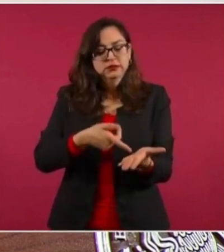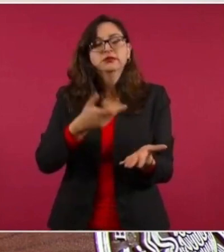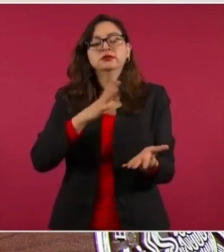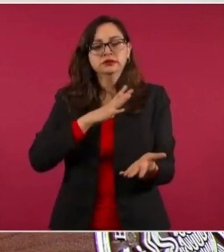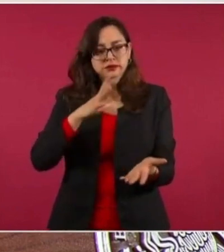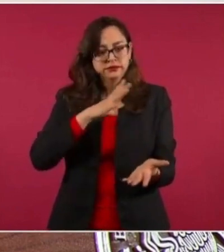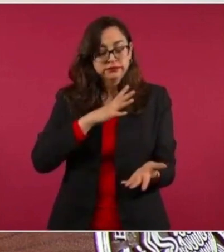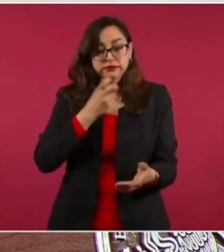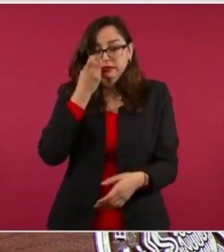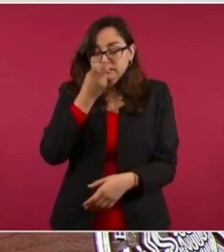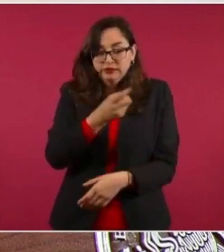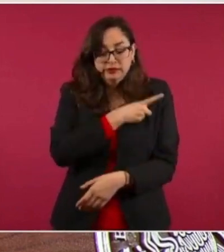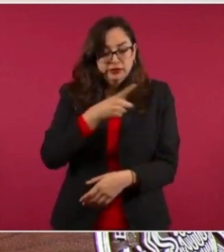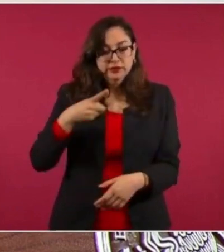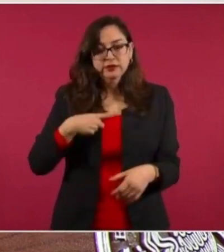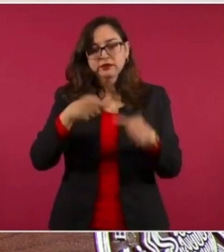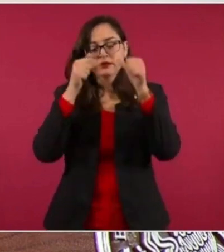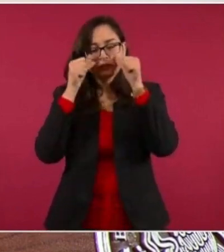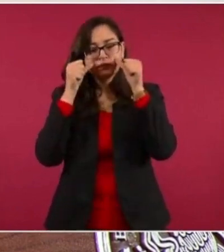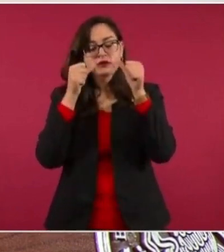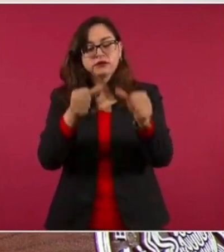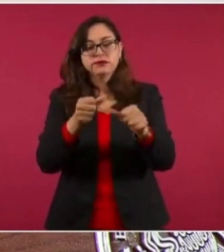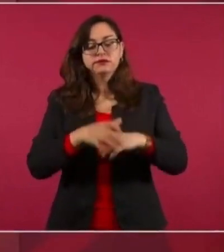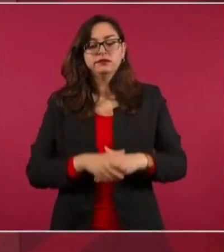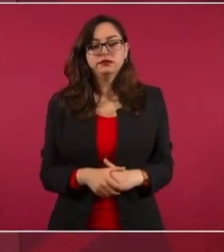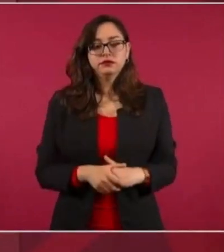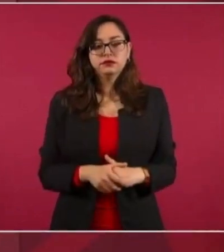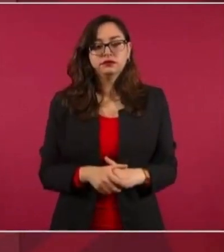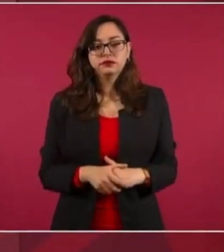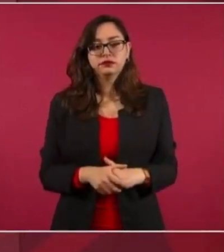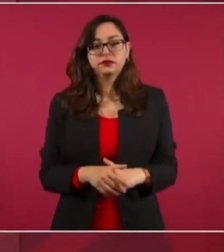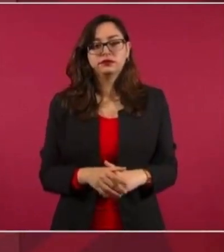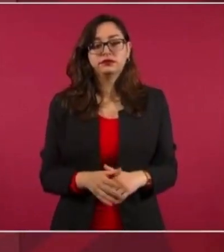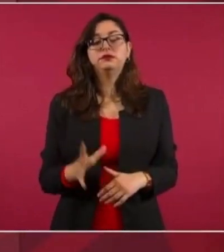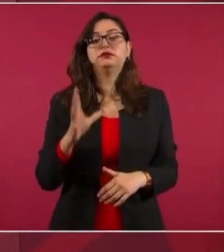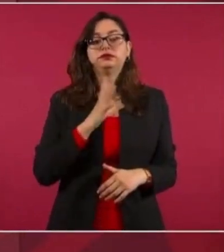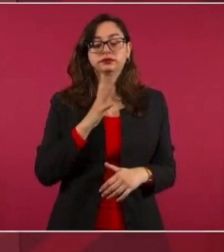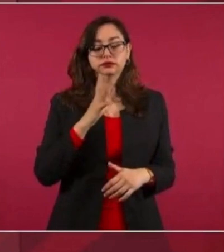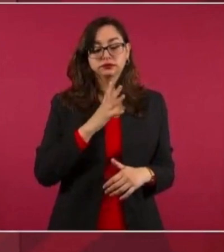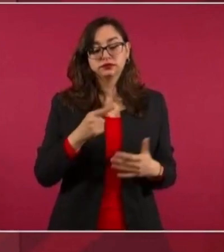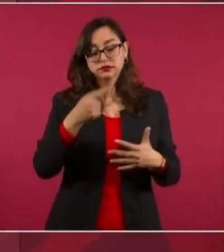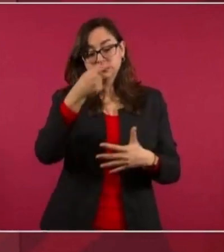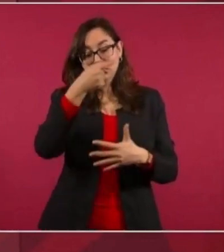Y en ese informe vienen los nombres de los presuntos